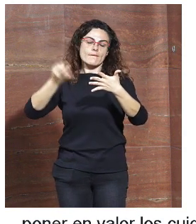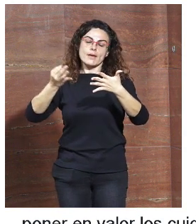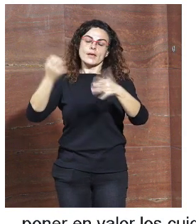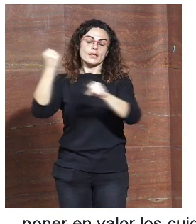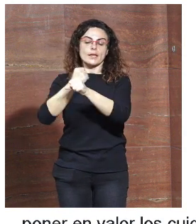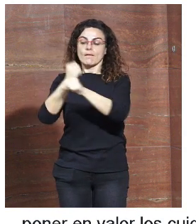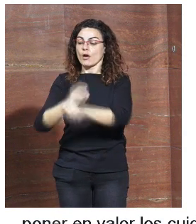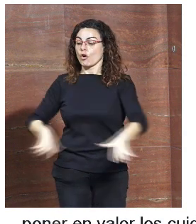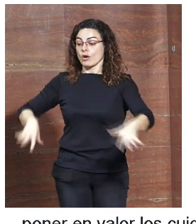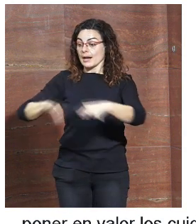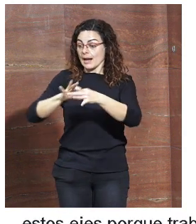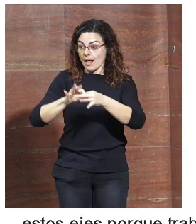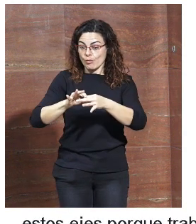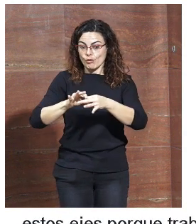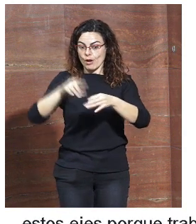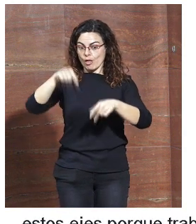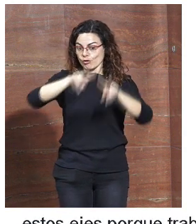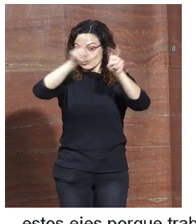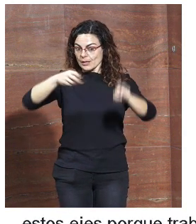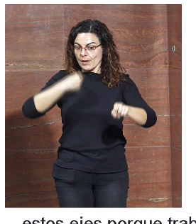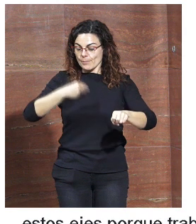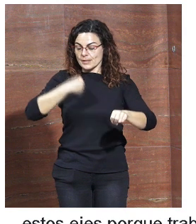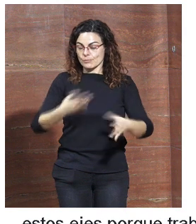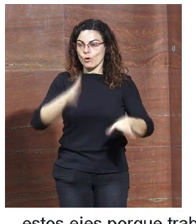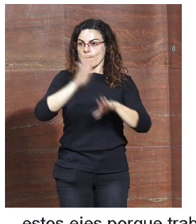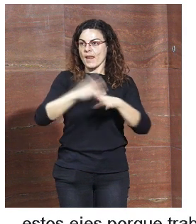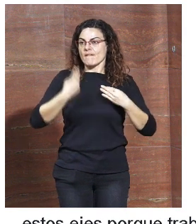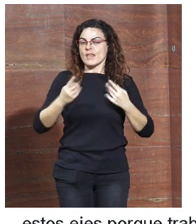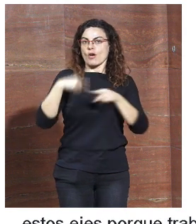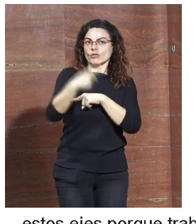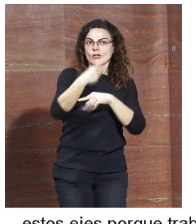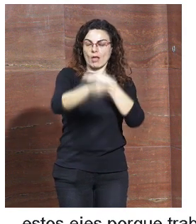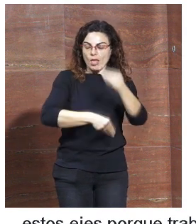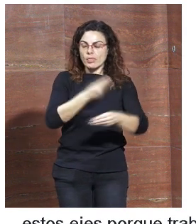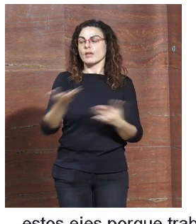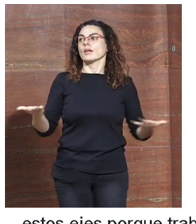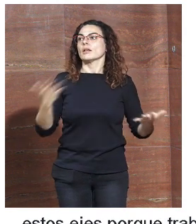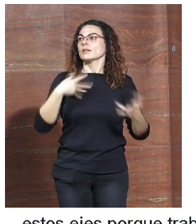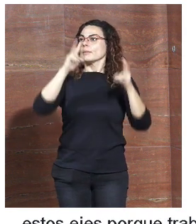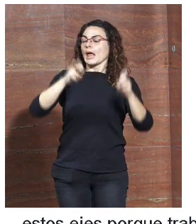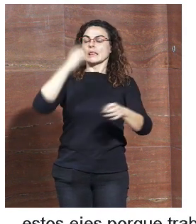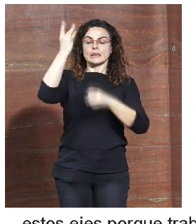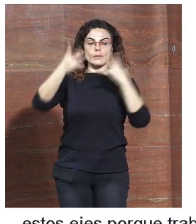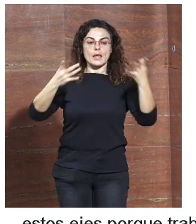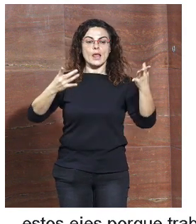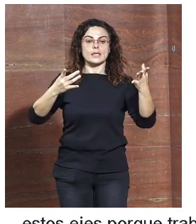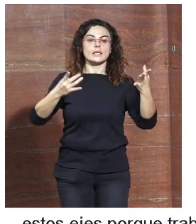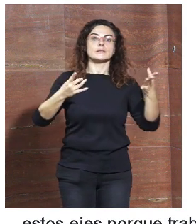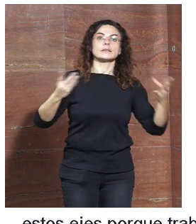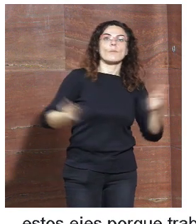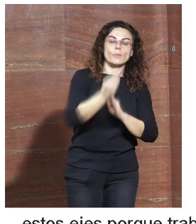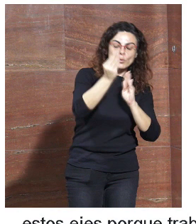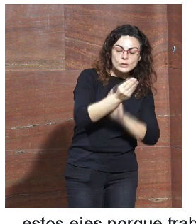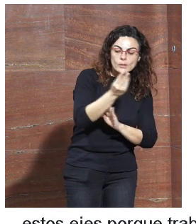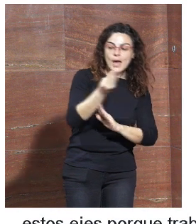de urbanismo, de cómo construir la ciudad, ¿no?, las 4 esferas de la vida cotidiana: las actividades productivas, las reproductivas, la